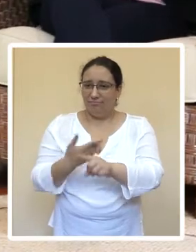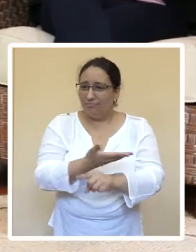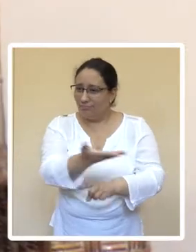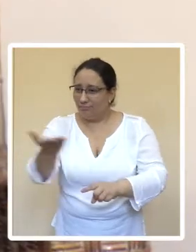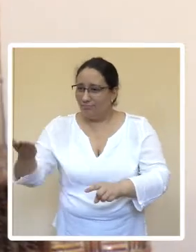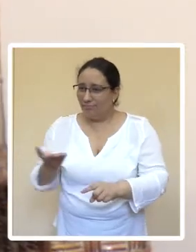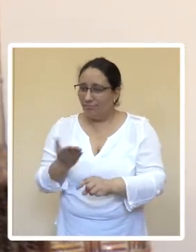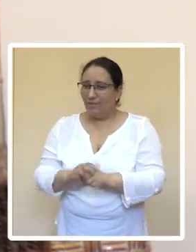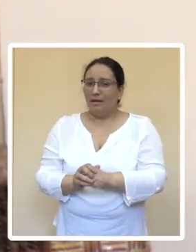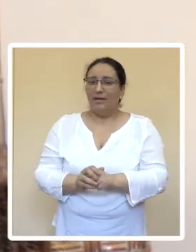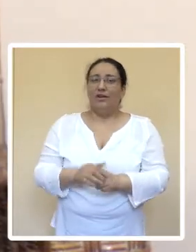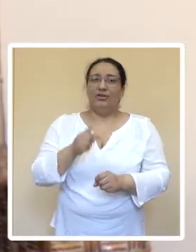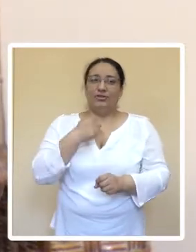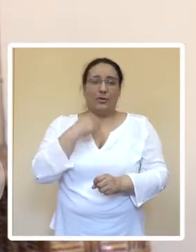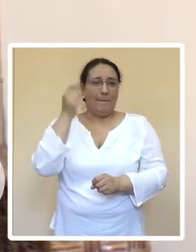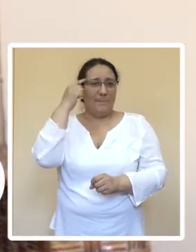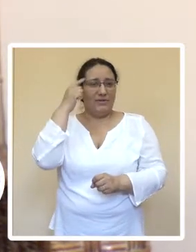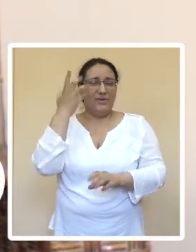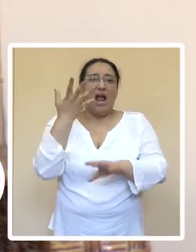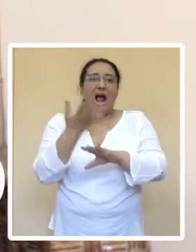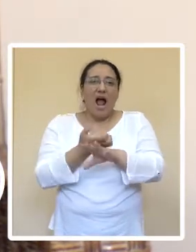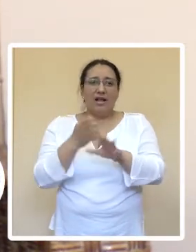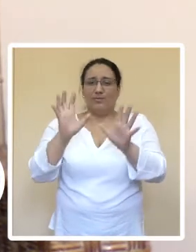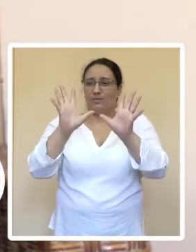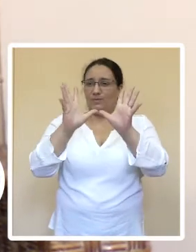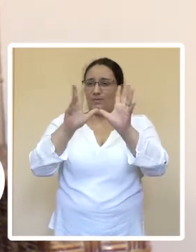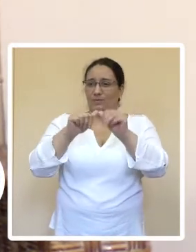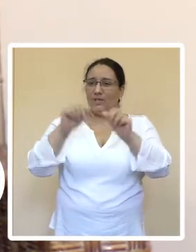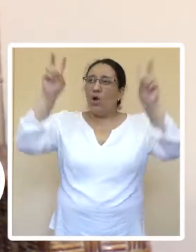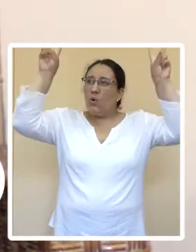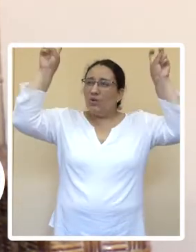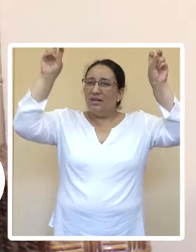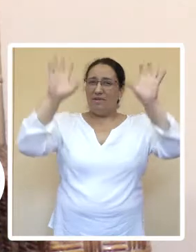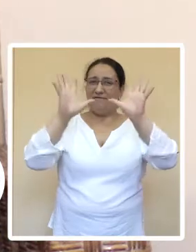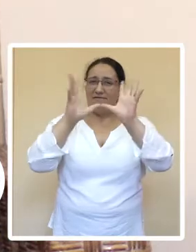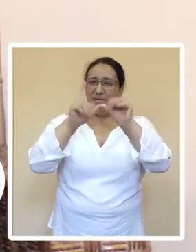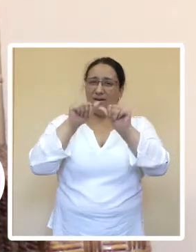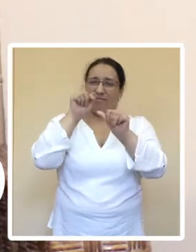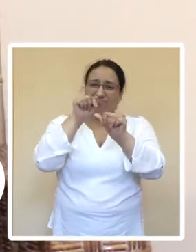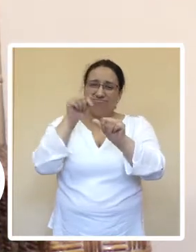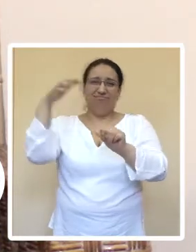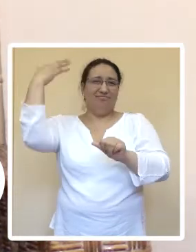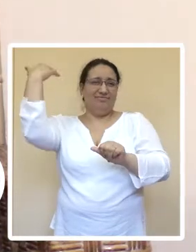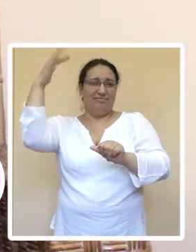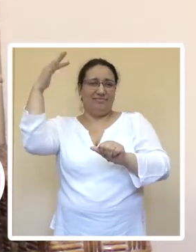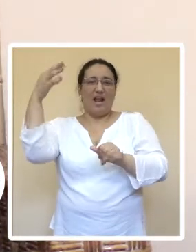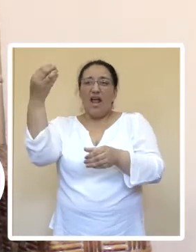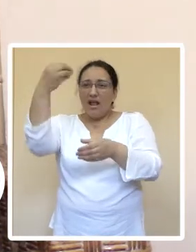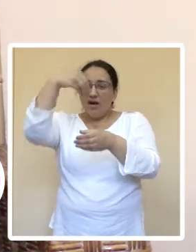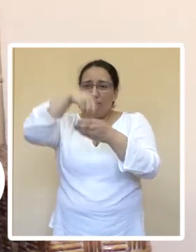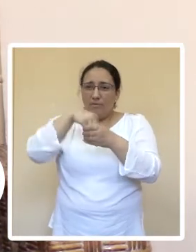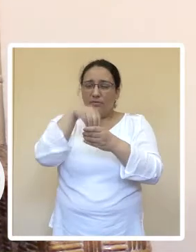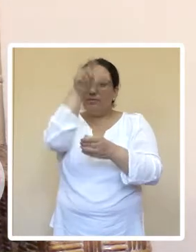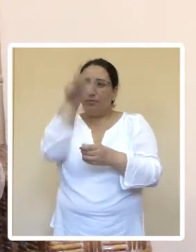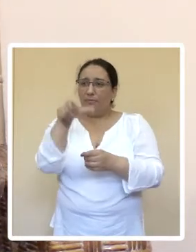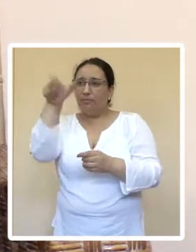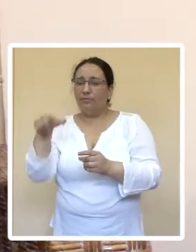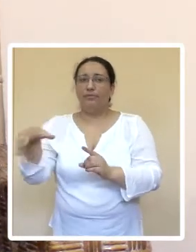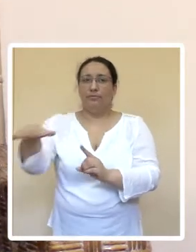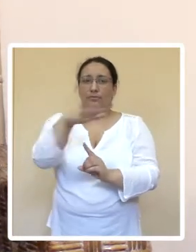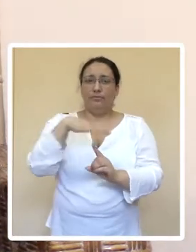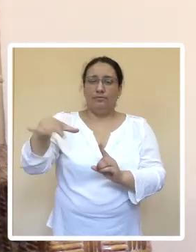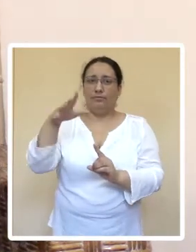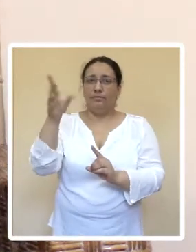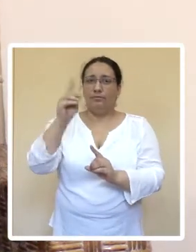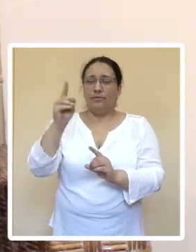ser experta en el tema, pero sí creo que hay un tema familiar detrás súper fuerte. Nosotros incorporamos a personas con discapacidad para